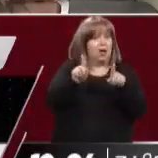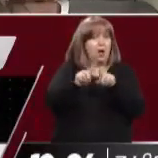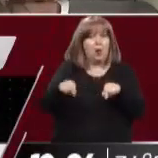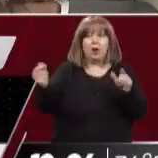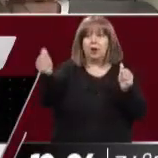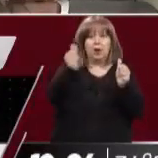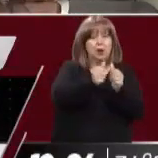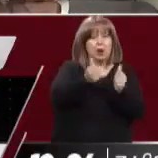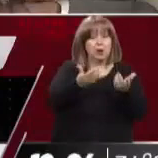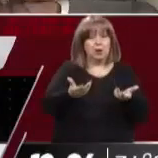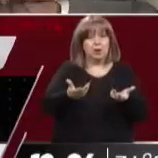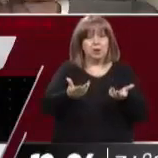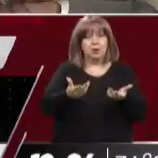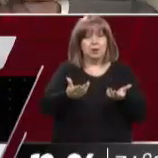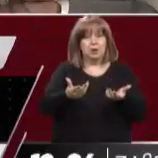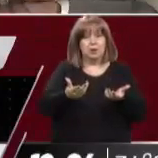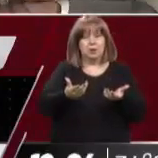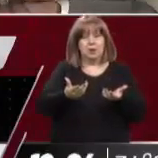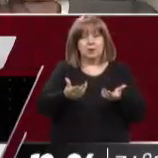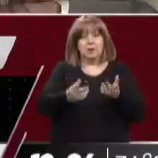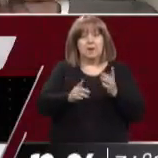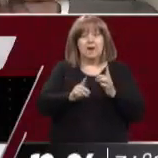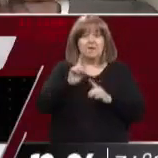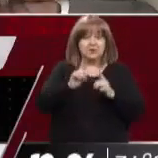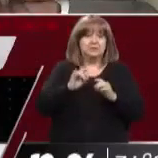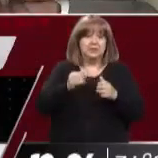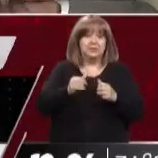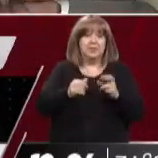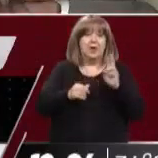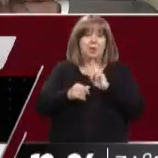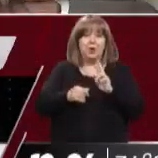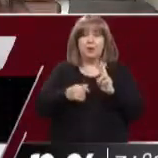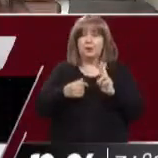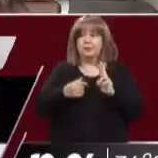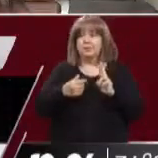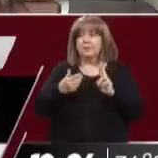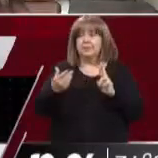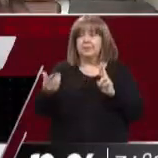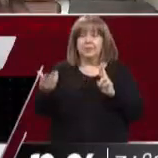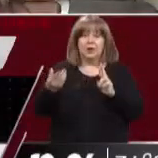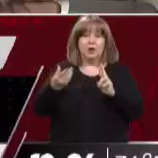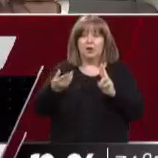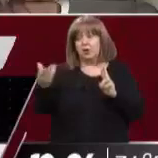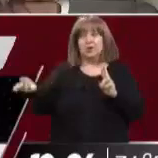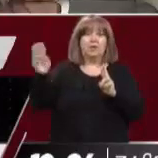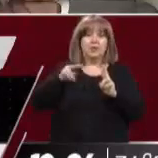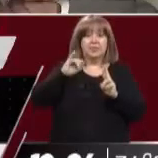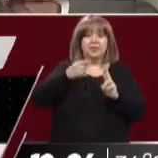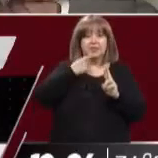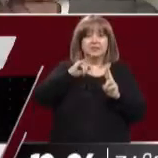lo que en algunas ocasiones sucede, ¿no? Que la mujer termina siendo víctima de de un